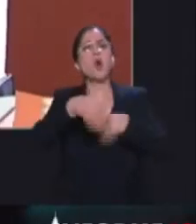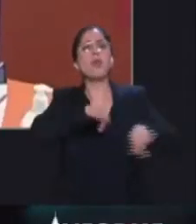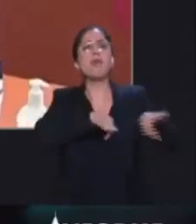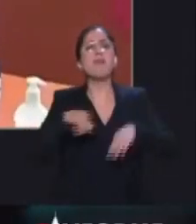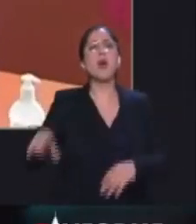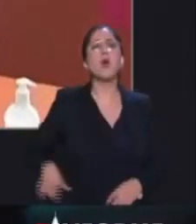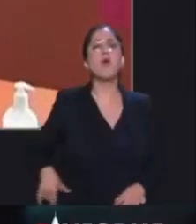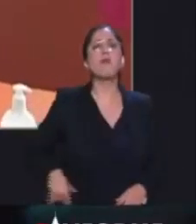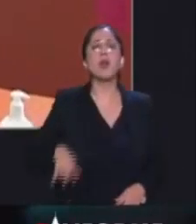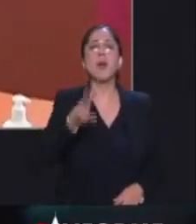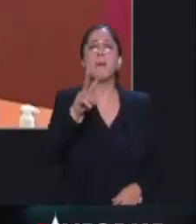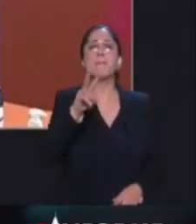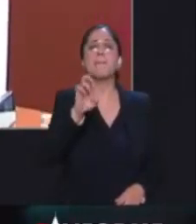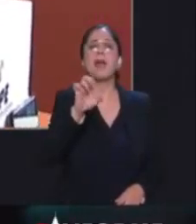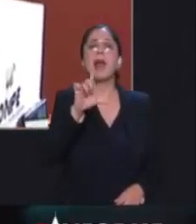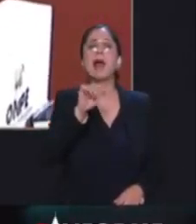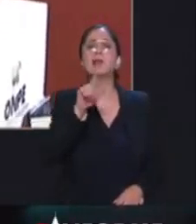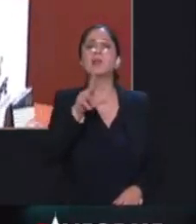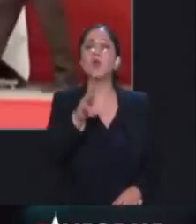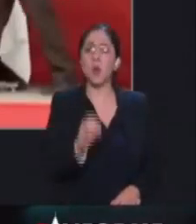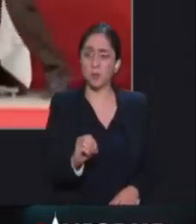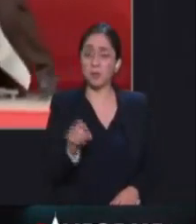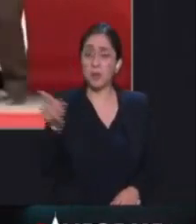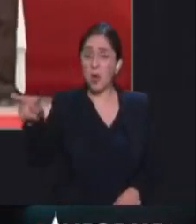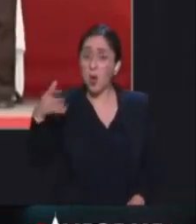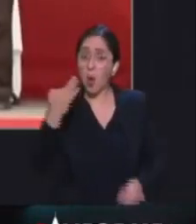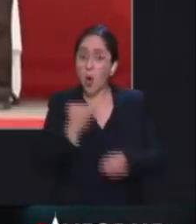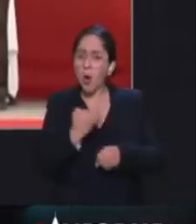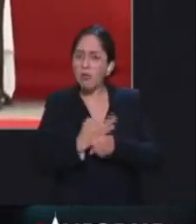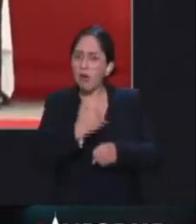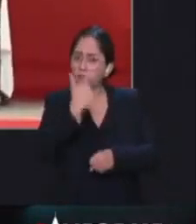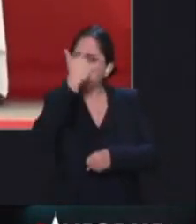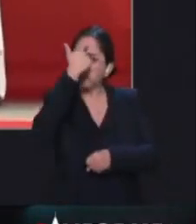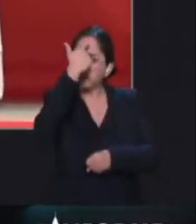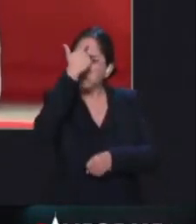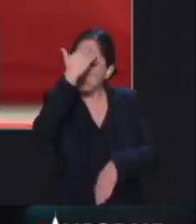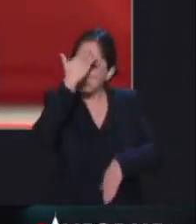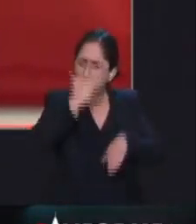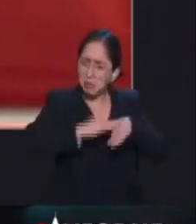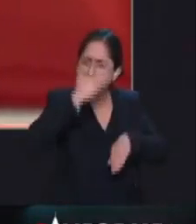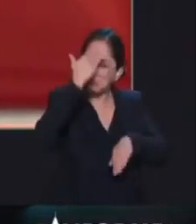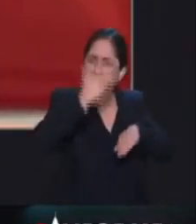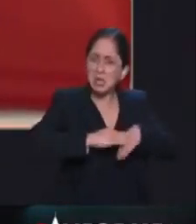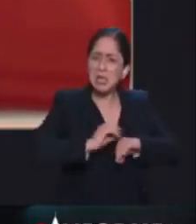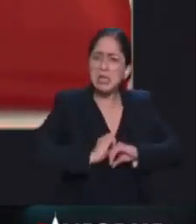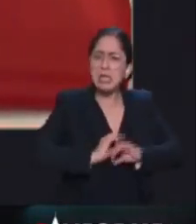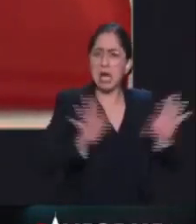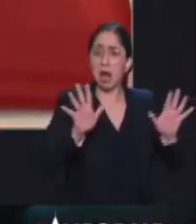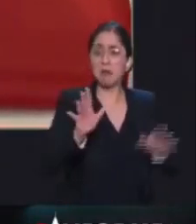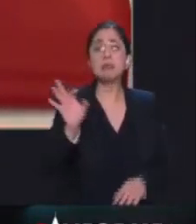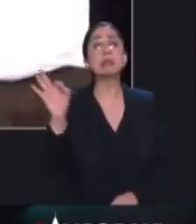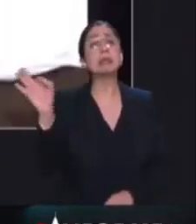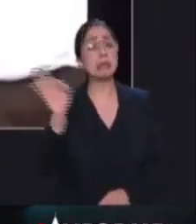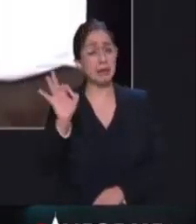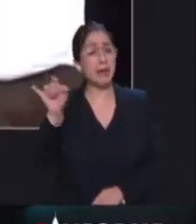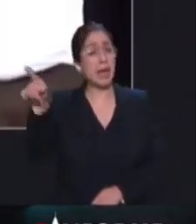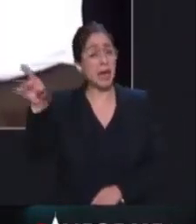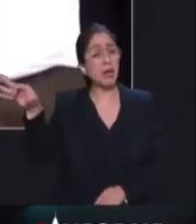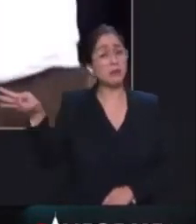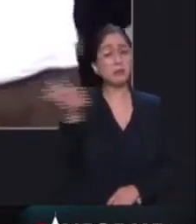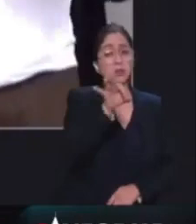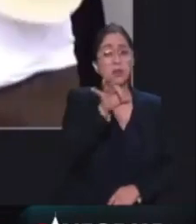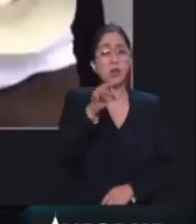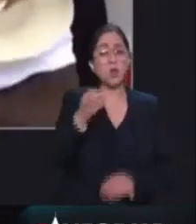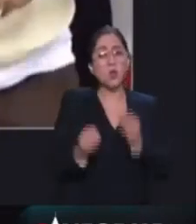Velasco y una de las mentes más lúcidas del Perú. Todo indica que sería el próximo canciller de la